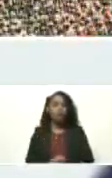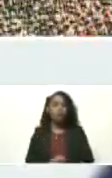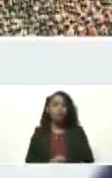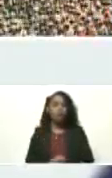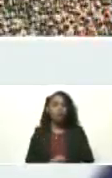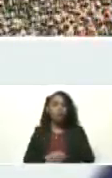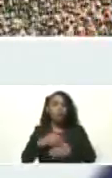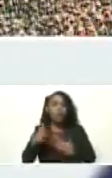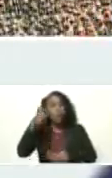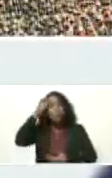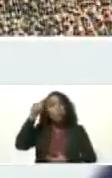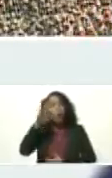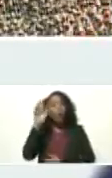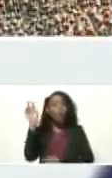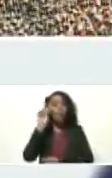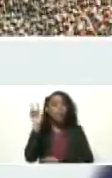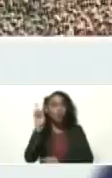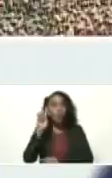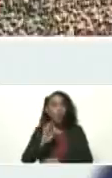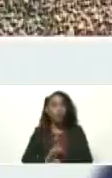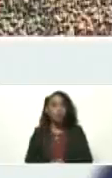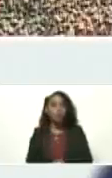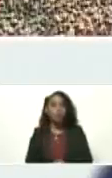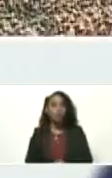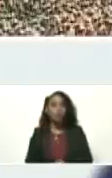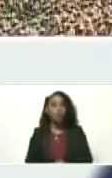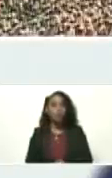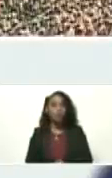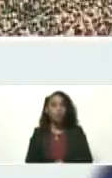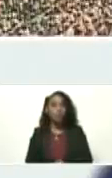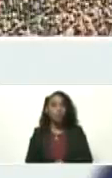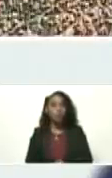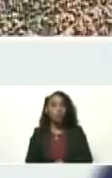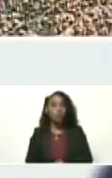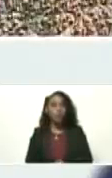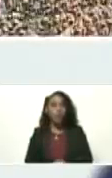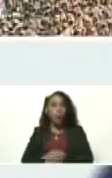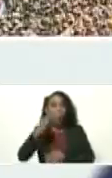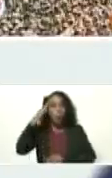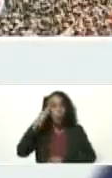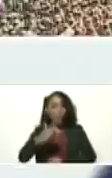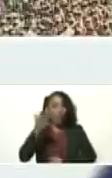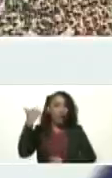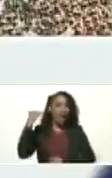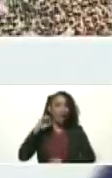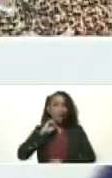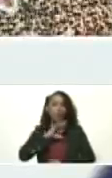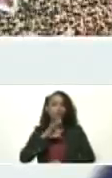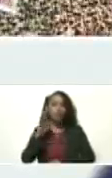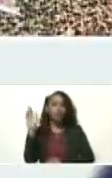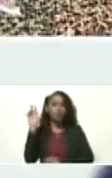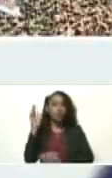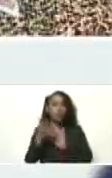que el pueblo venezolano, que los militares